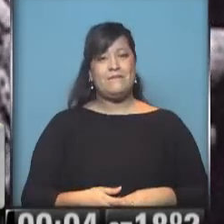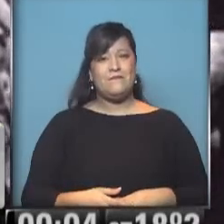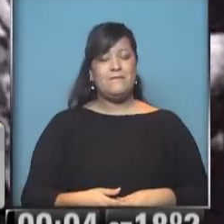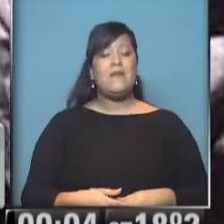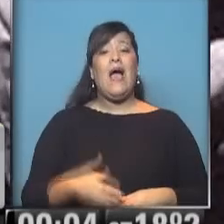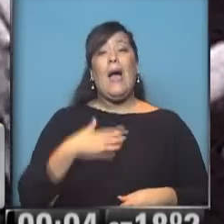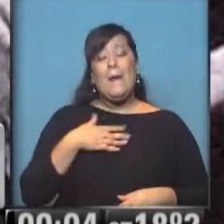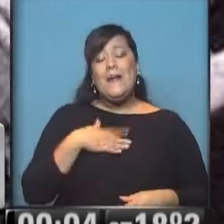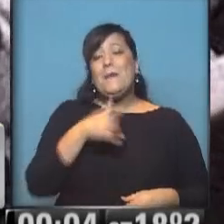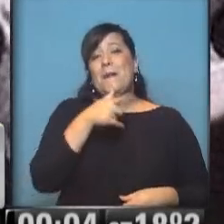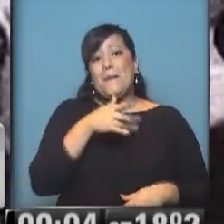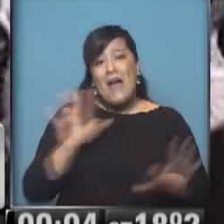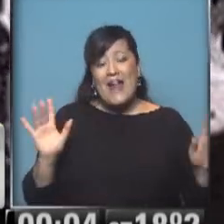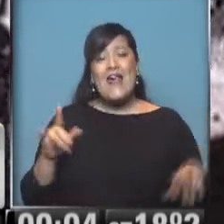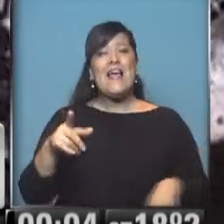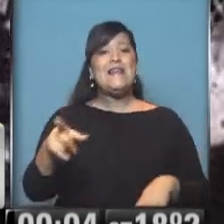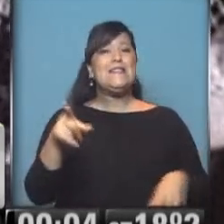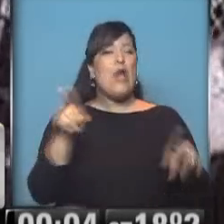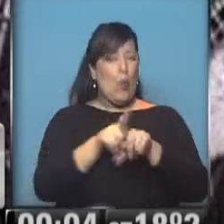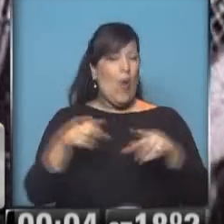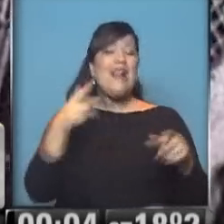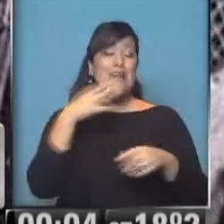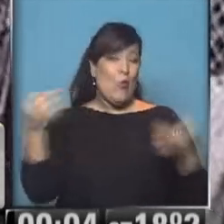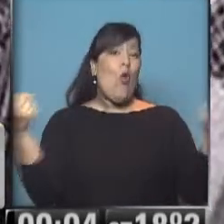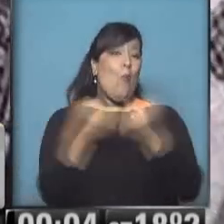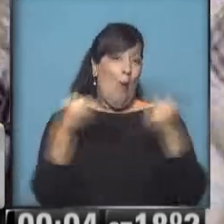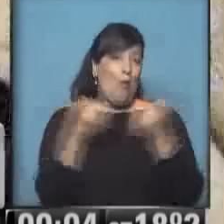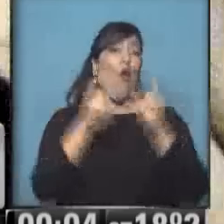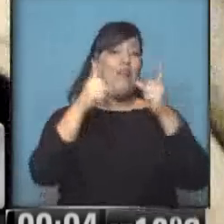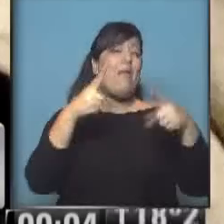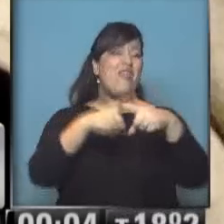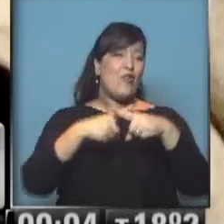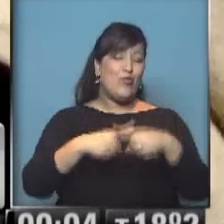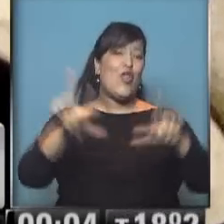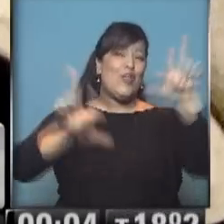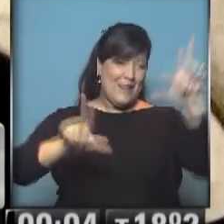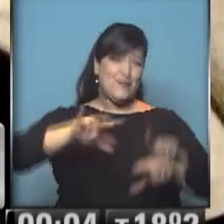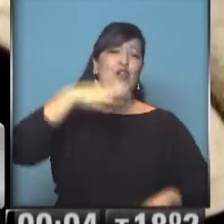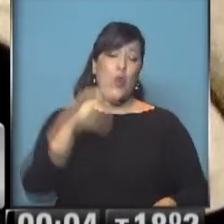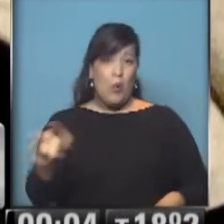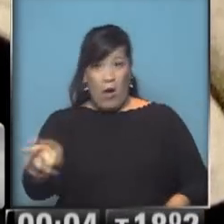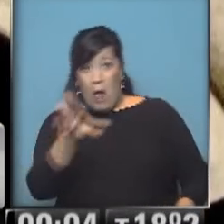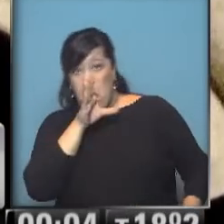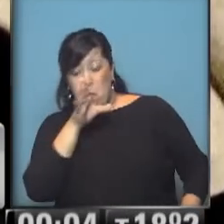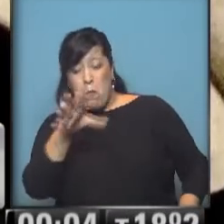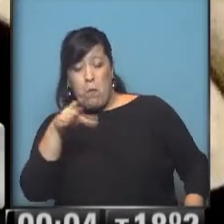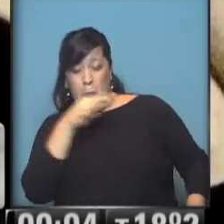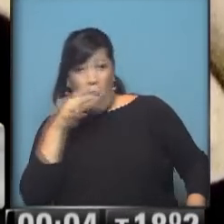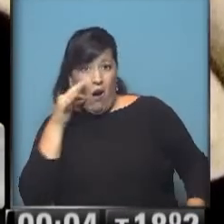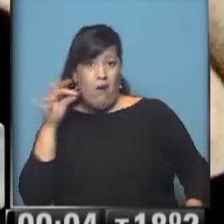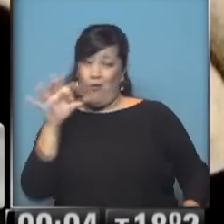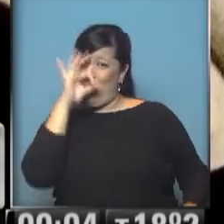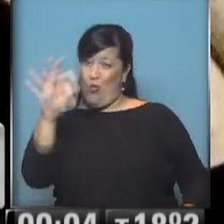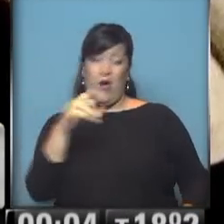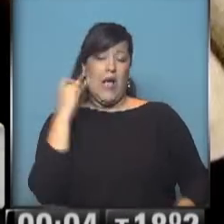Me parece que por ahí se hubiera peleado con más de uno en la televisión también, porque no se callaba nada. Así que me